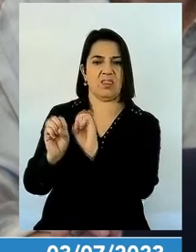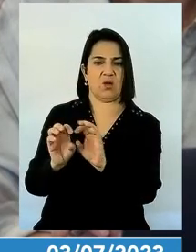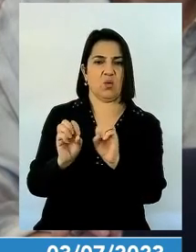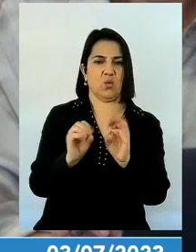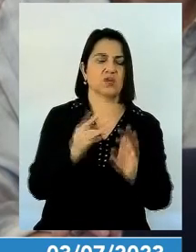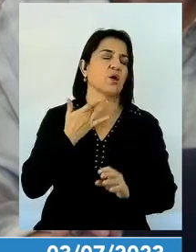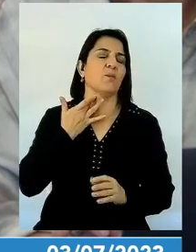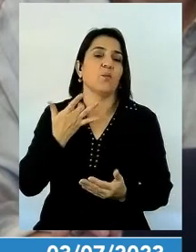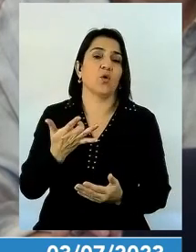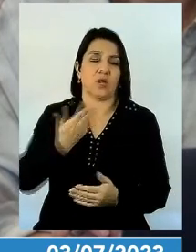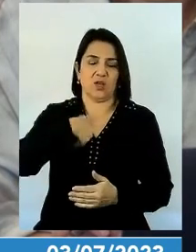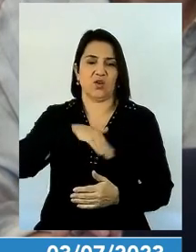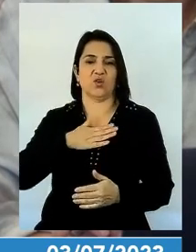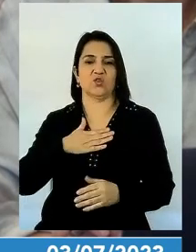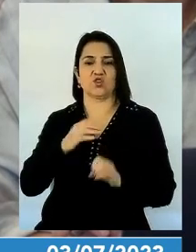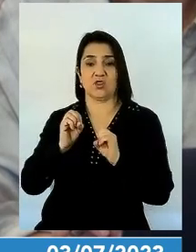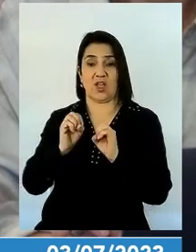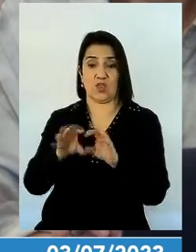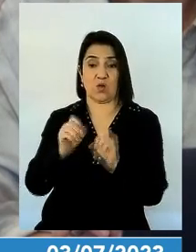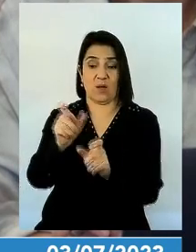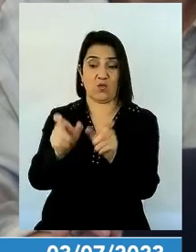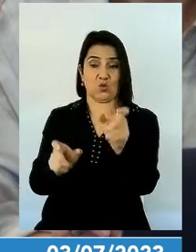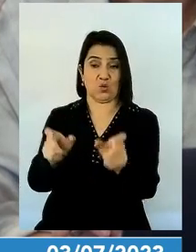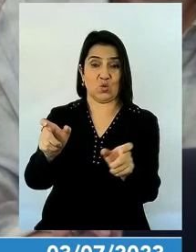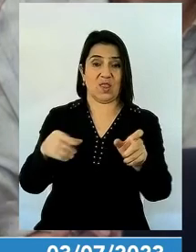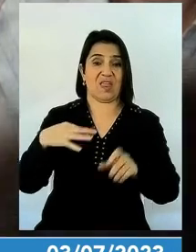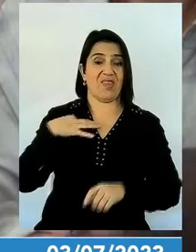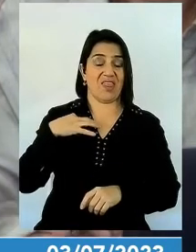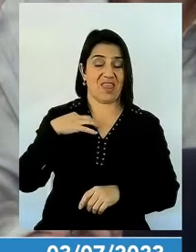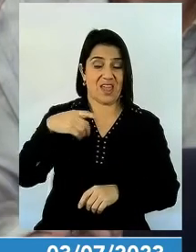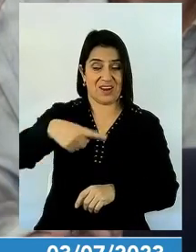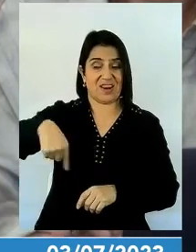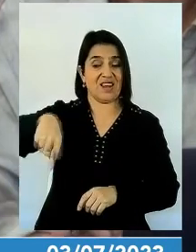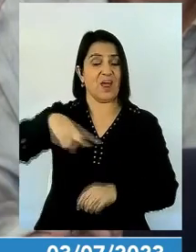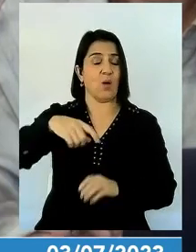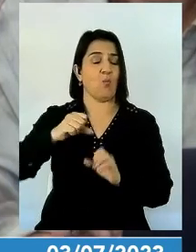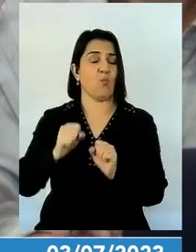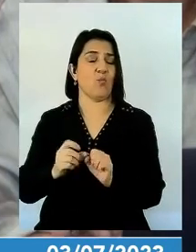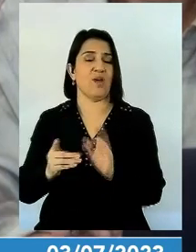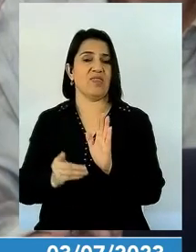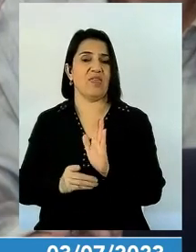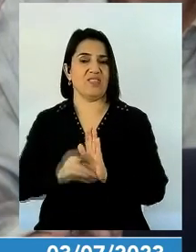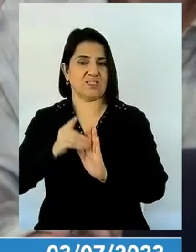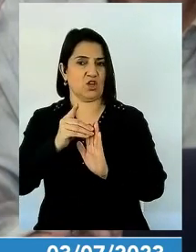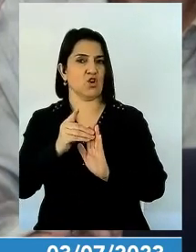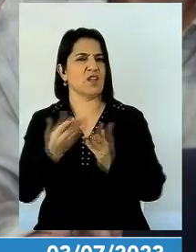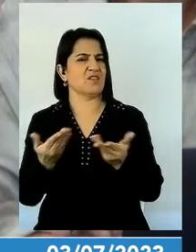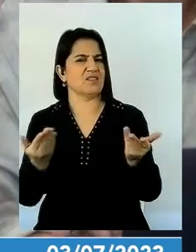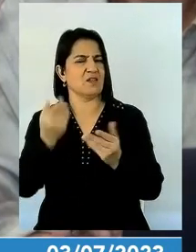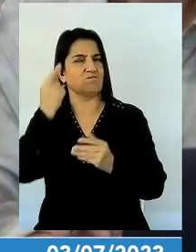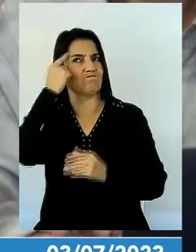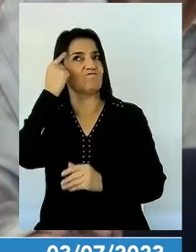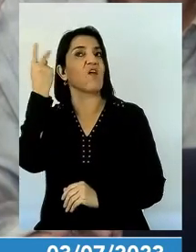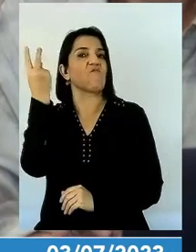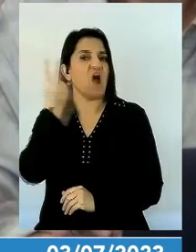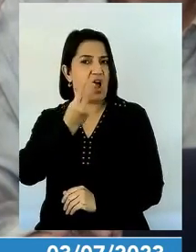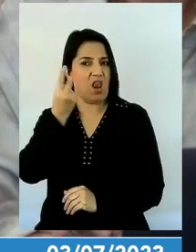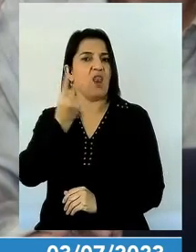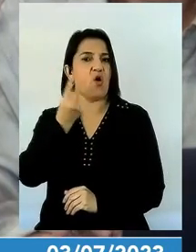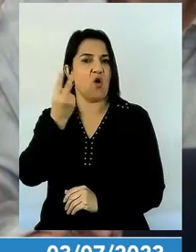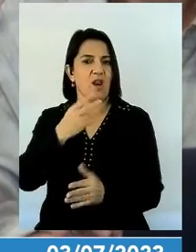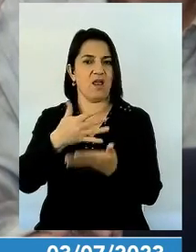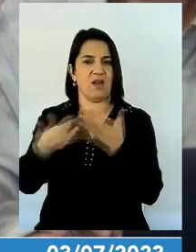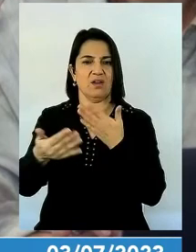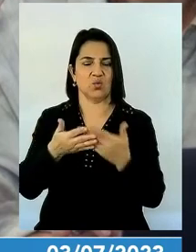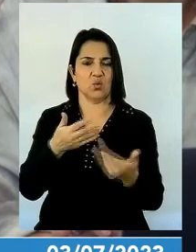educamos a la ciudadanía, esta va a poder desarrollar una valorización de estos ecosistemas y, consecuentemente, va a poder